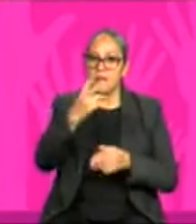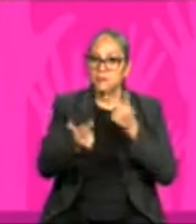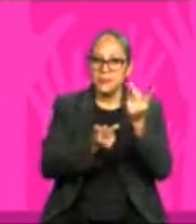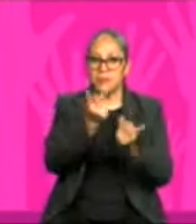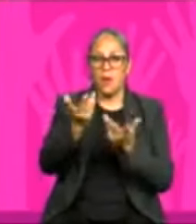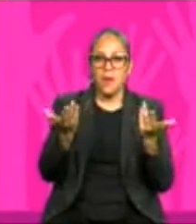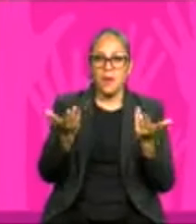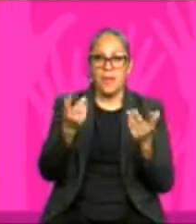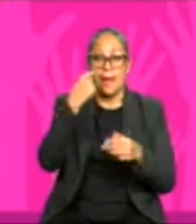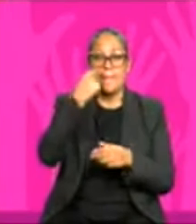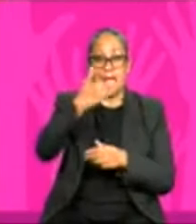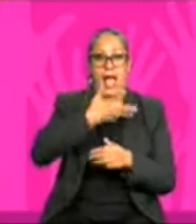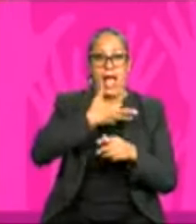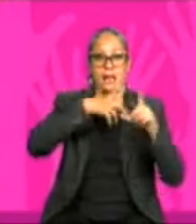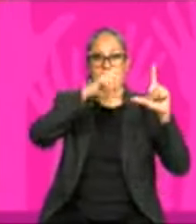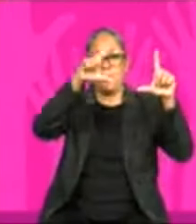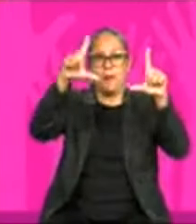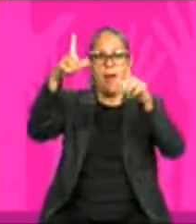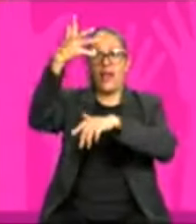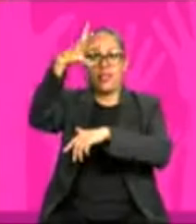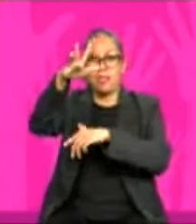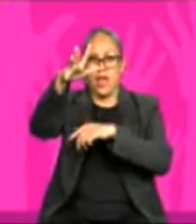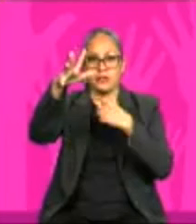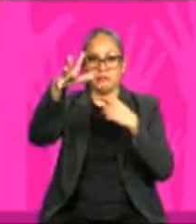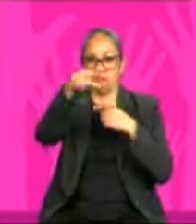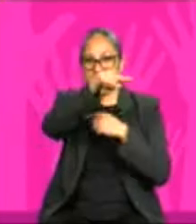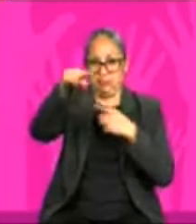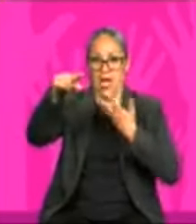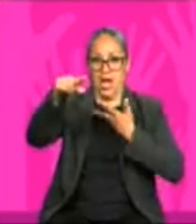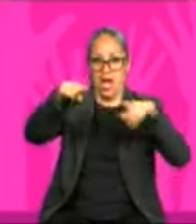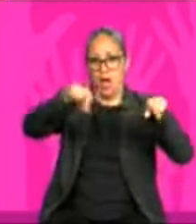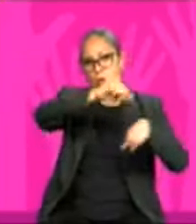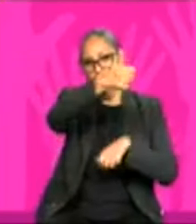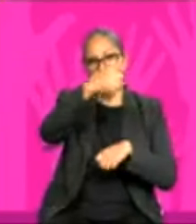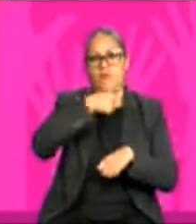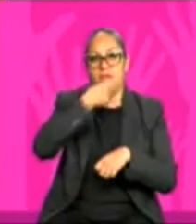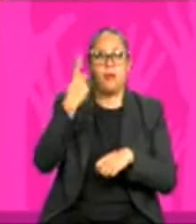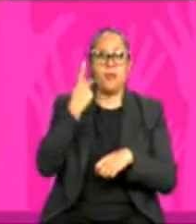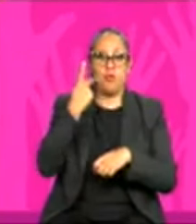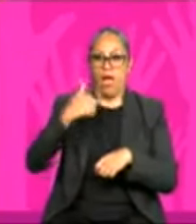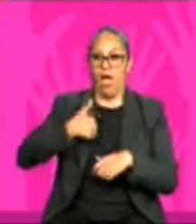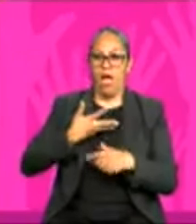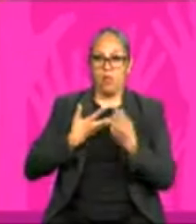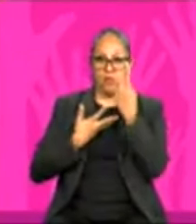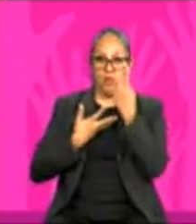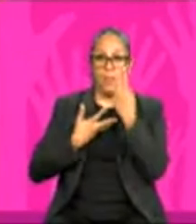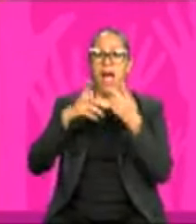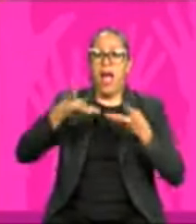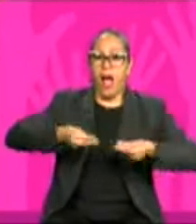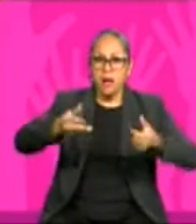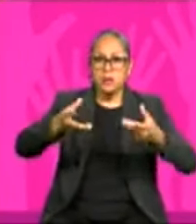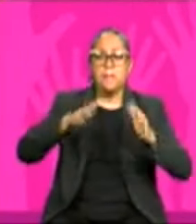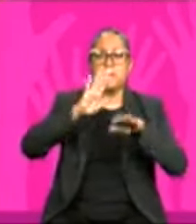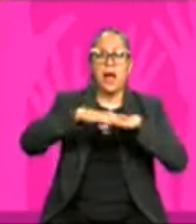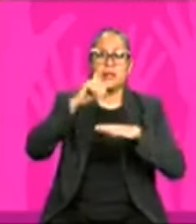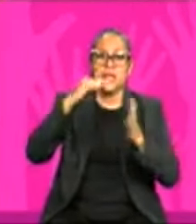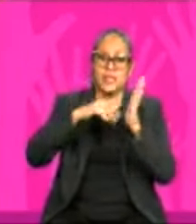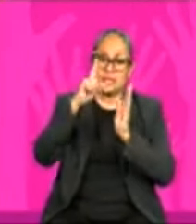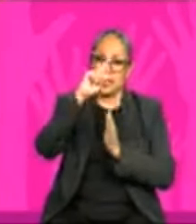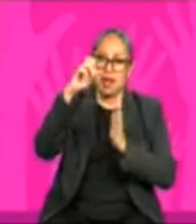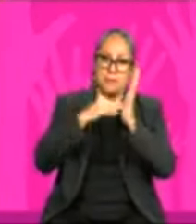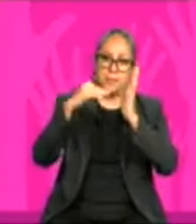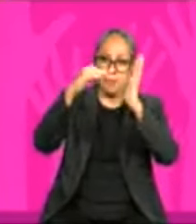espectaculares de las candidatas de la vieja política, hay uno mío. Han gastado más de 100 millones de pesos de manera ilegal